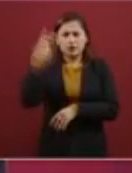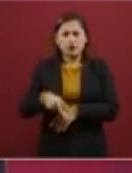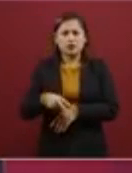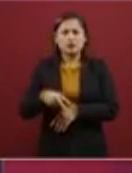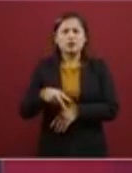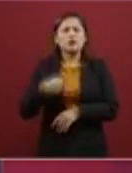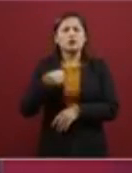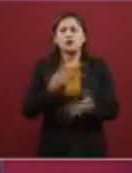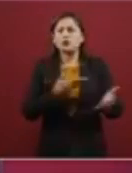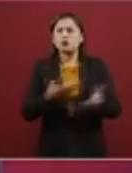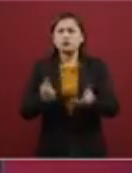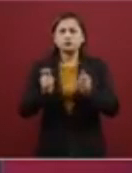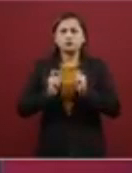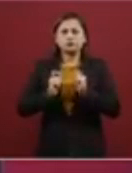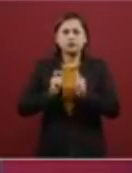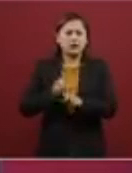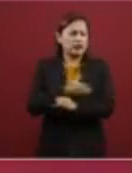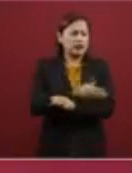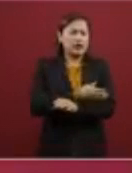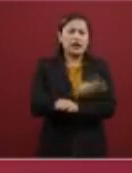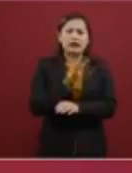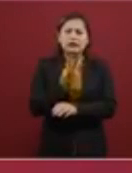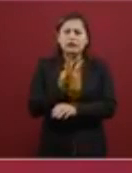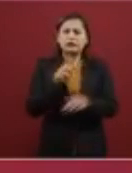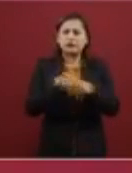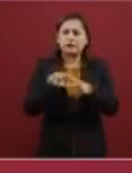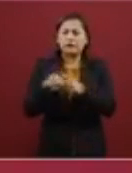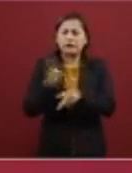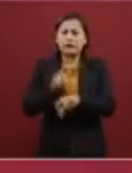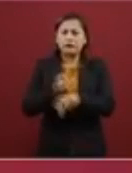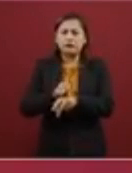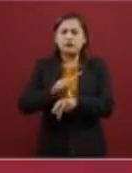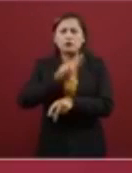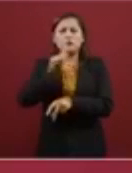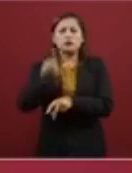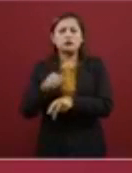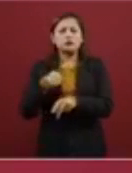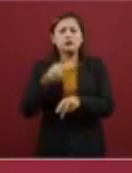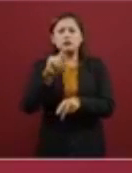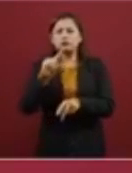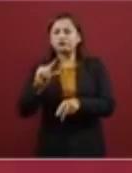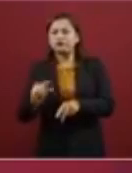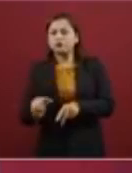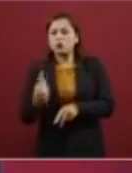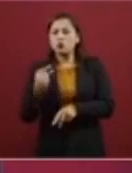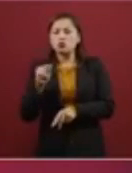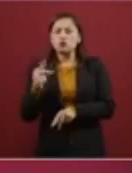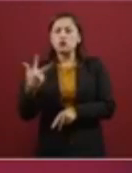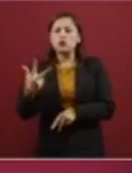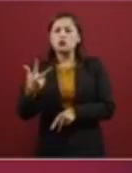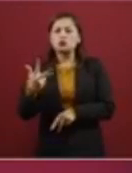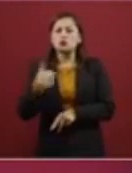3 homicidios diarios y dejé un promedio de 1.8,